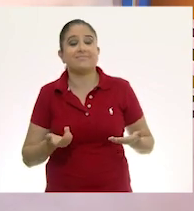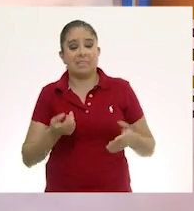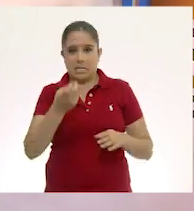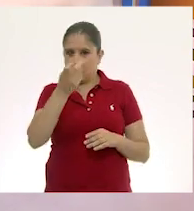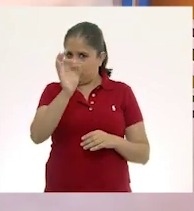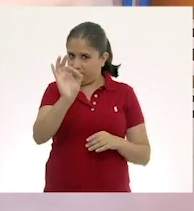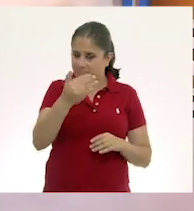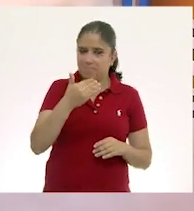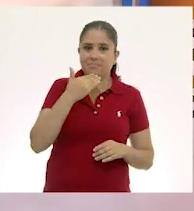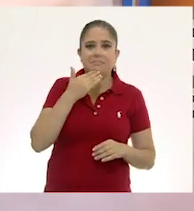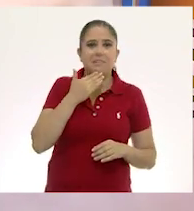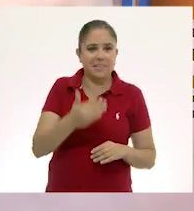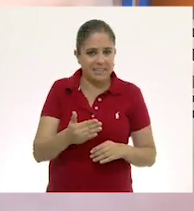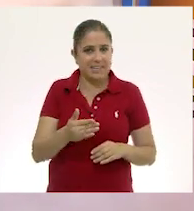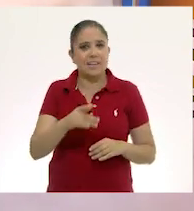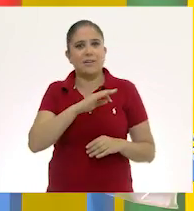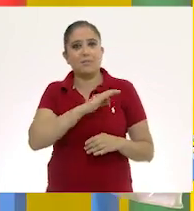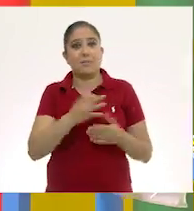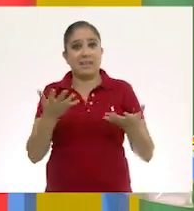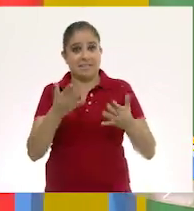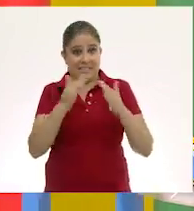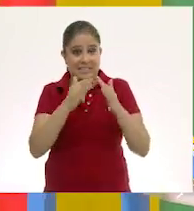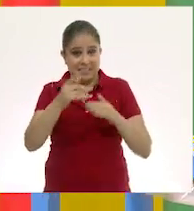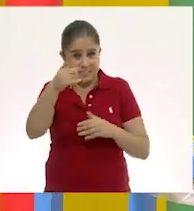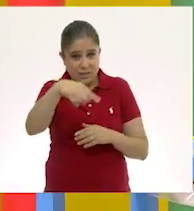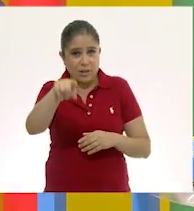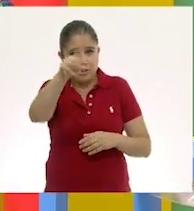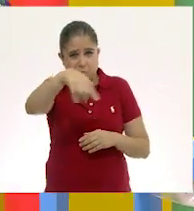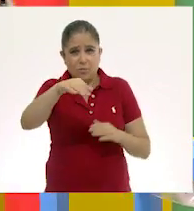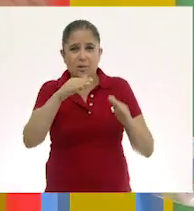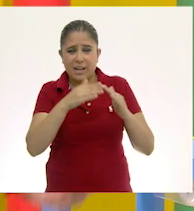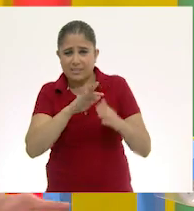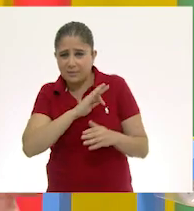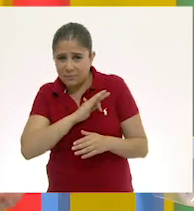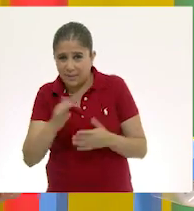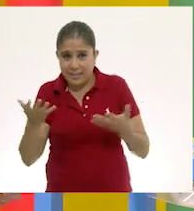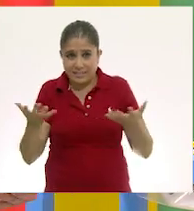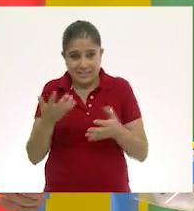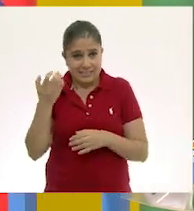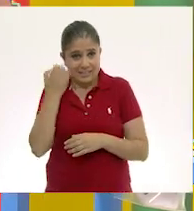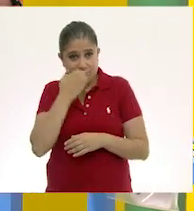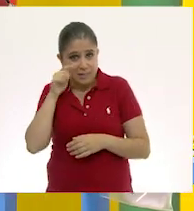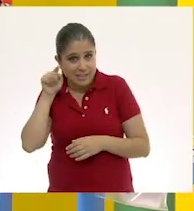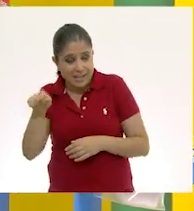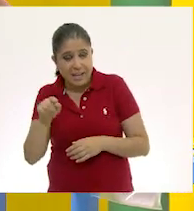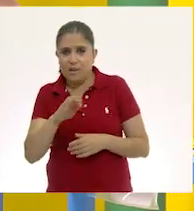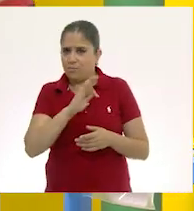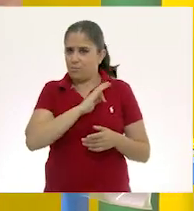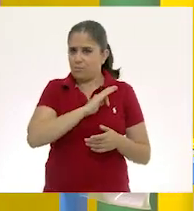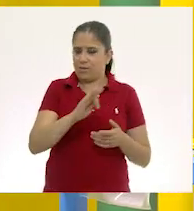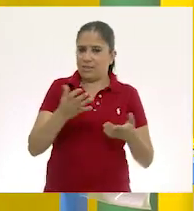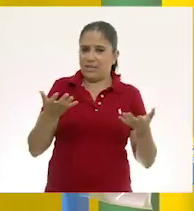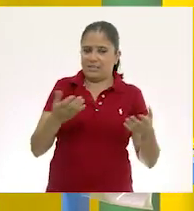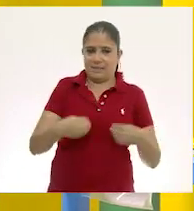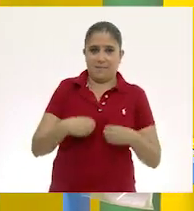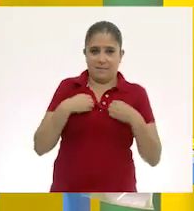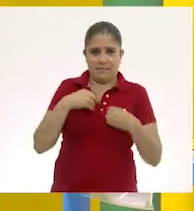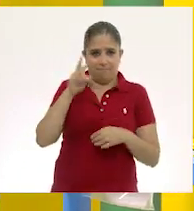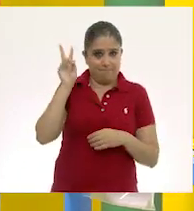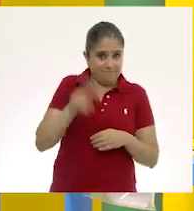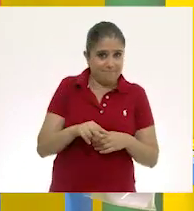cierto. ¿Podríamos hacerlo eso en casa? ¿Podríamos hacerlo eso en la escuela? ¿Podríamos hacer eso en la vida